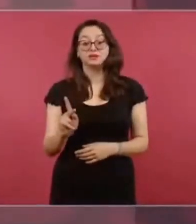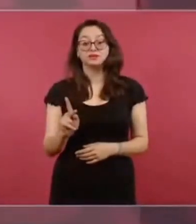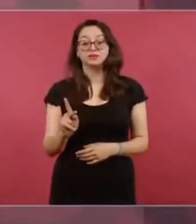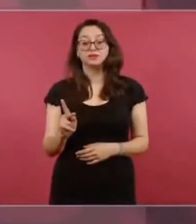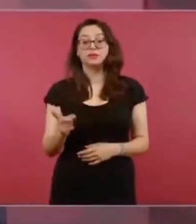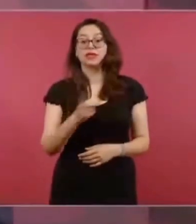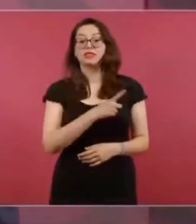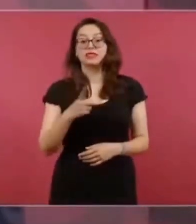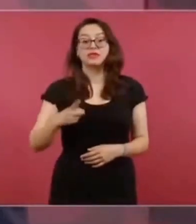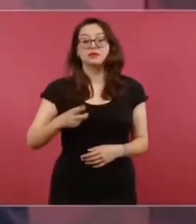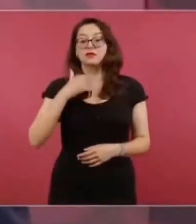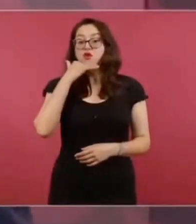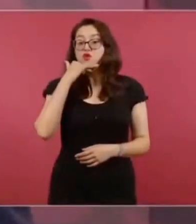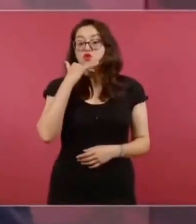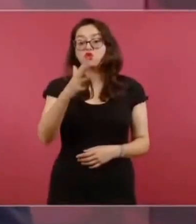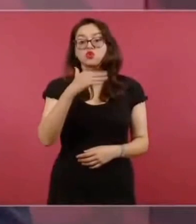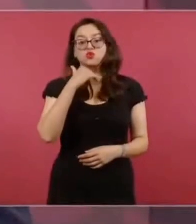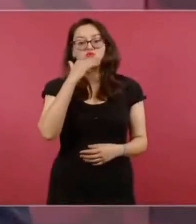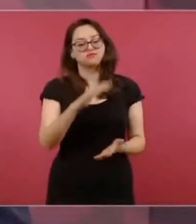desterrar la corrupción.